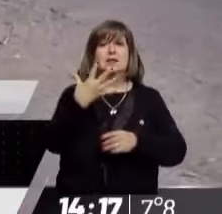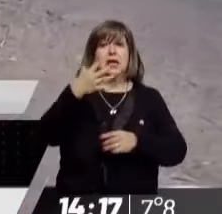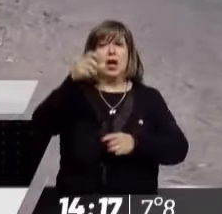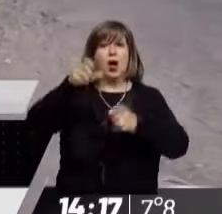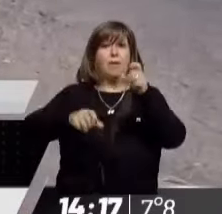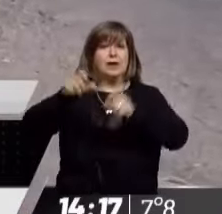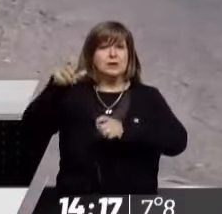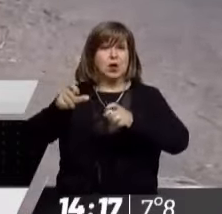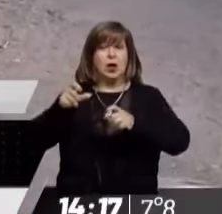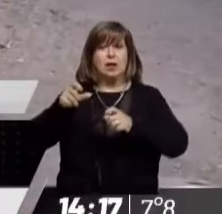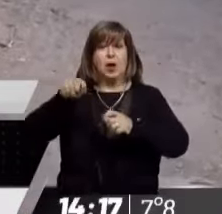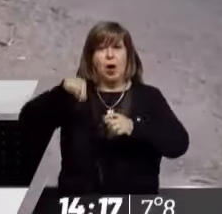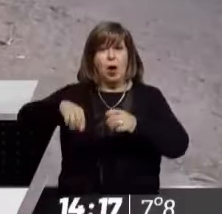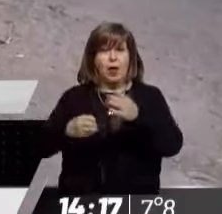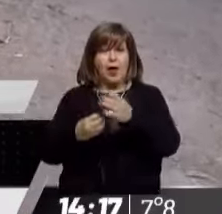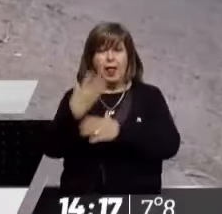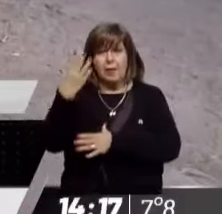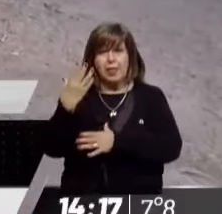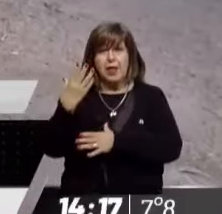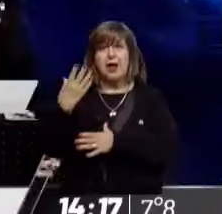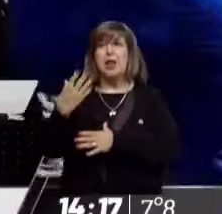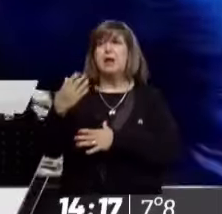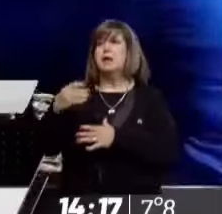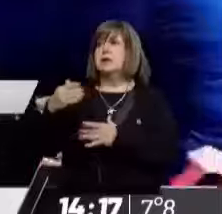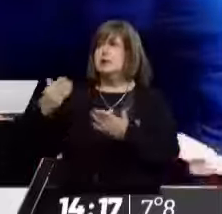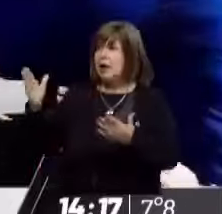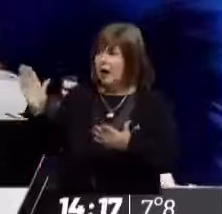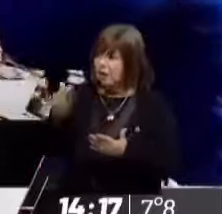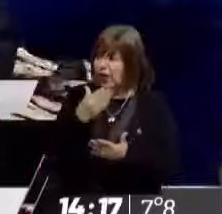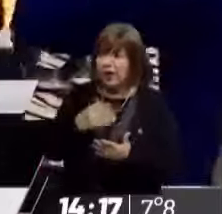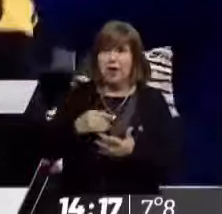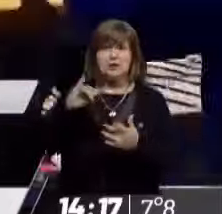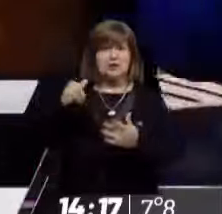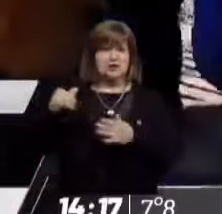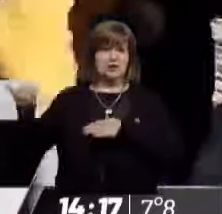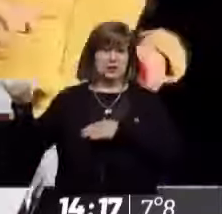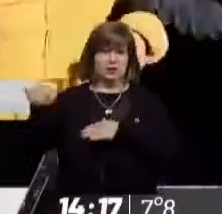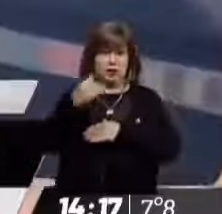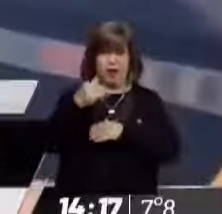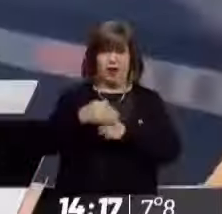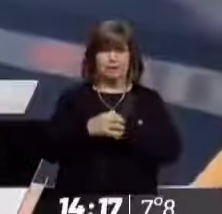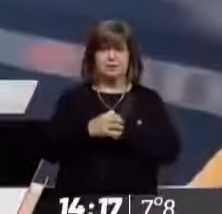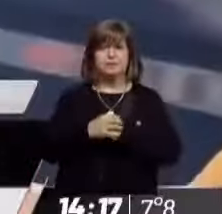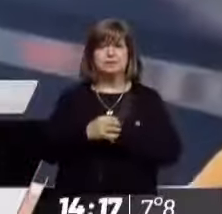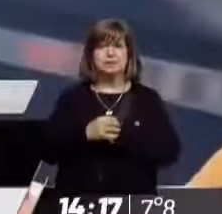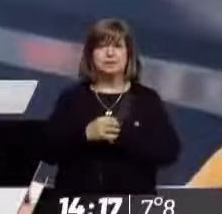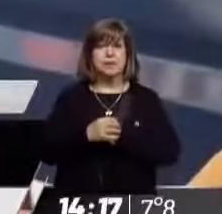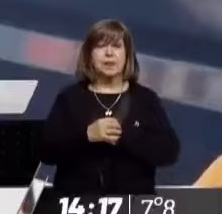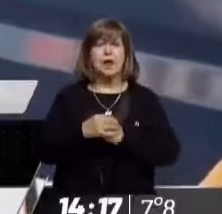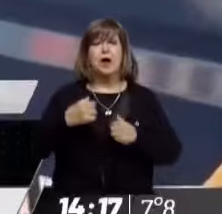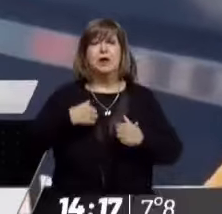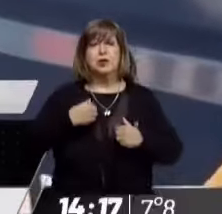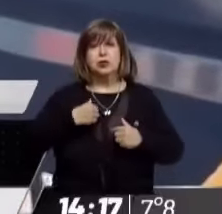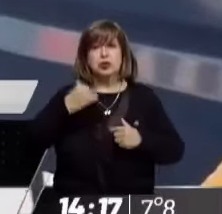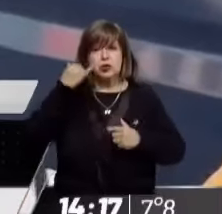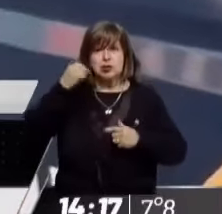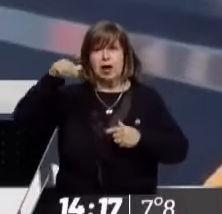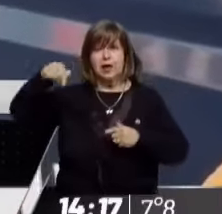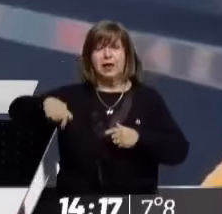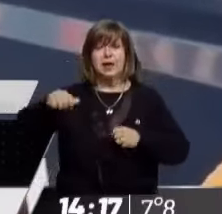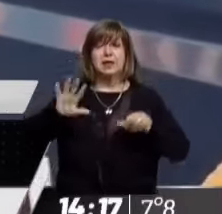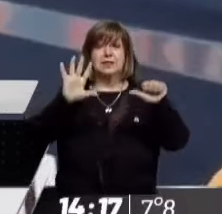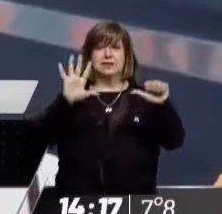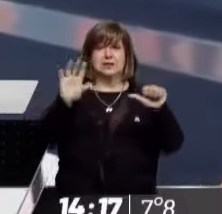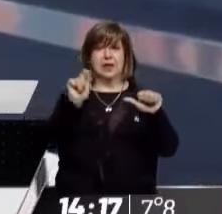personas que bueno esta mañana salieron por propia voluntad pued tocar nosotros estamos hace se meses acá y